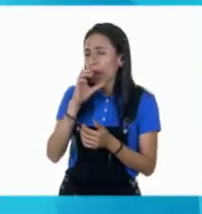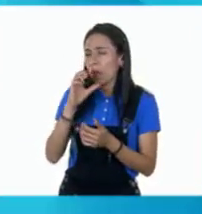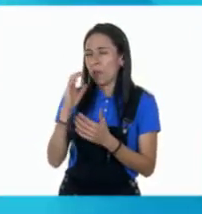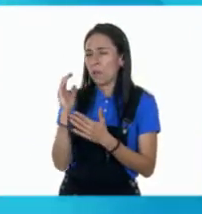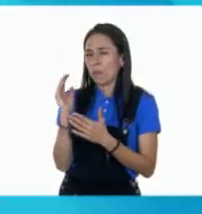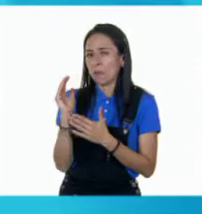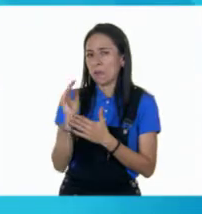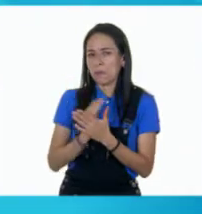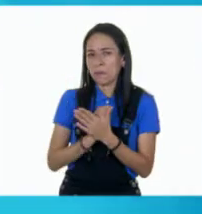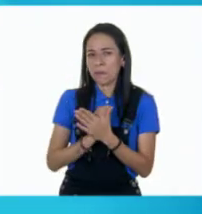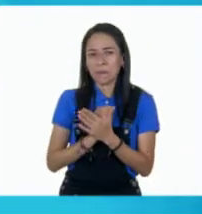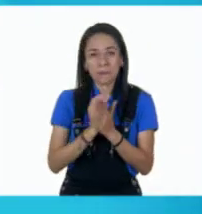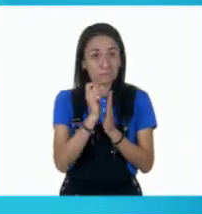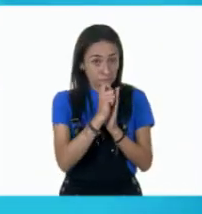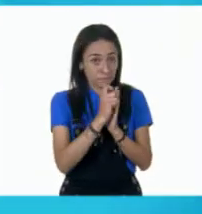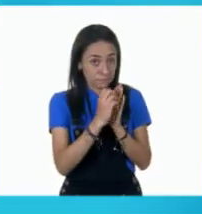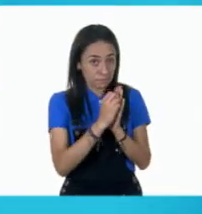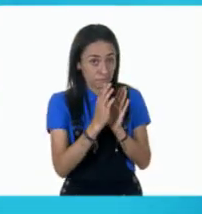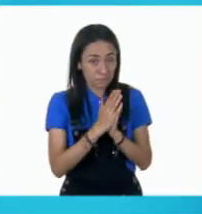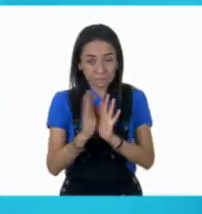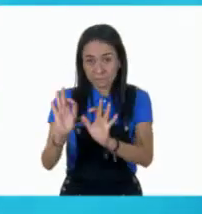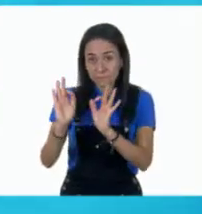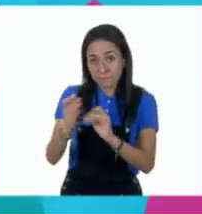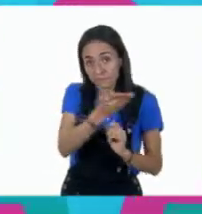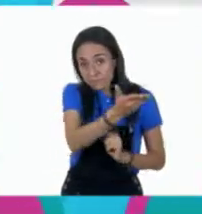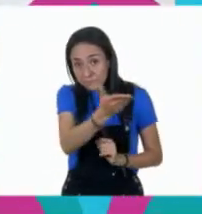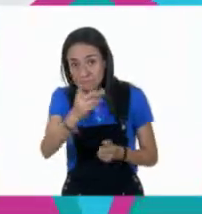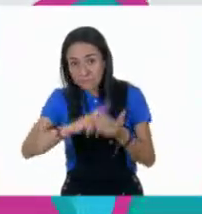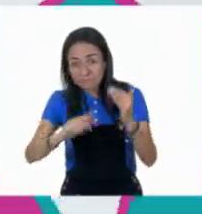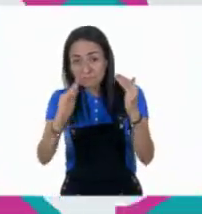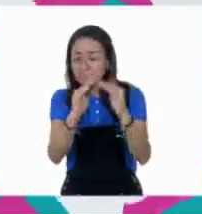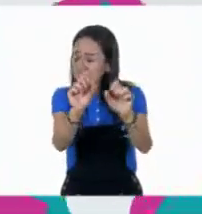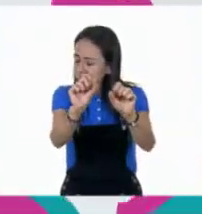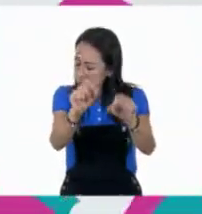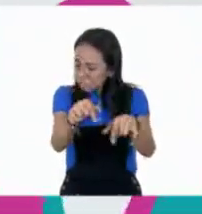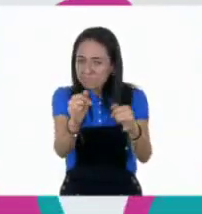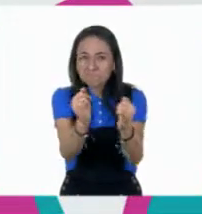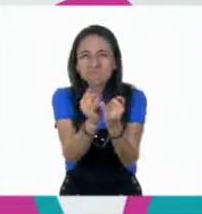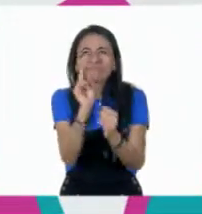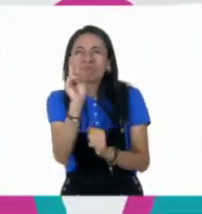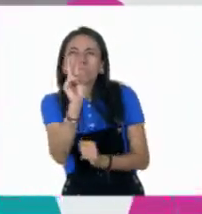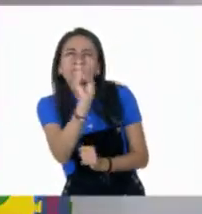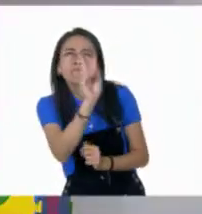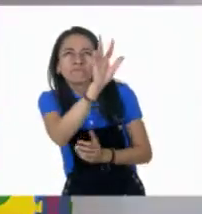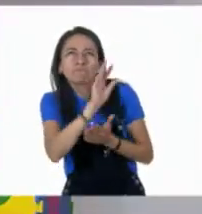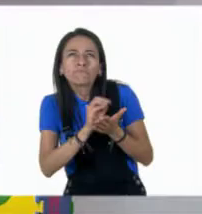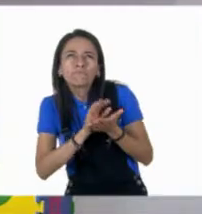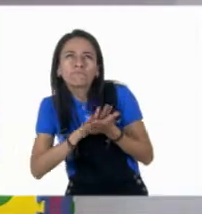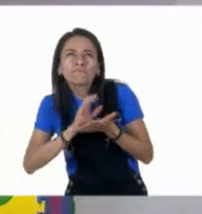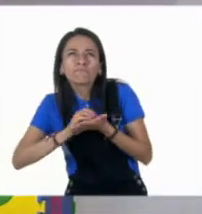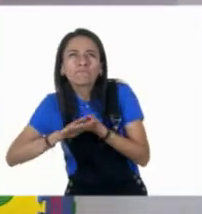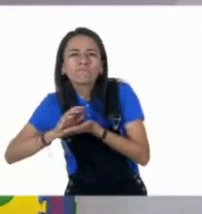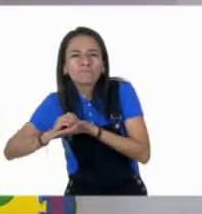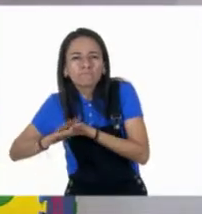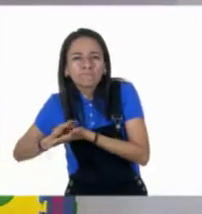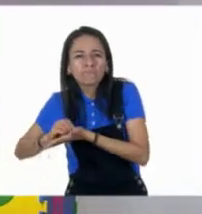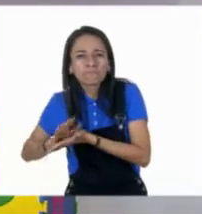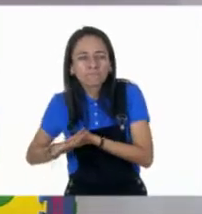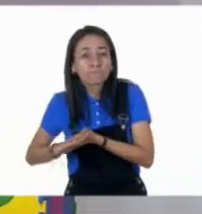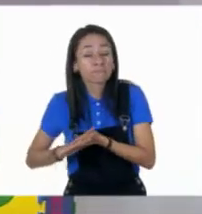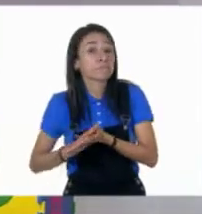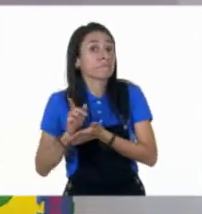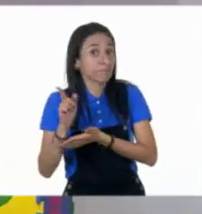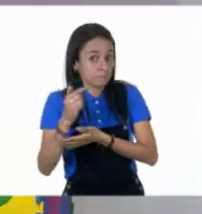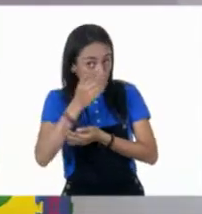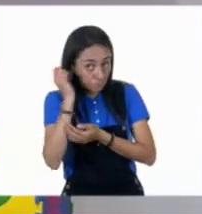Excelente. Allá en casa ustedes también pueden ir anotando lo que vayan viendo. Ahora, en lo que está terminando Oscar